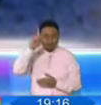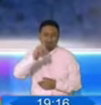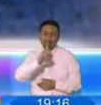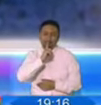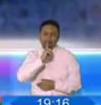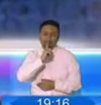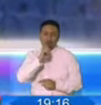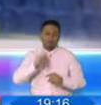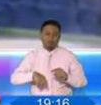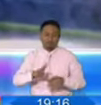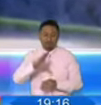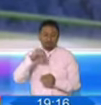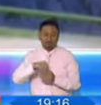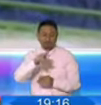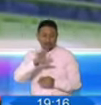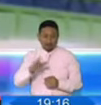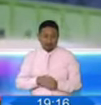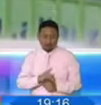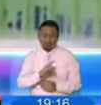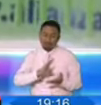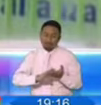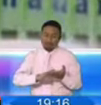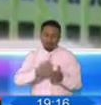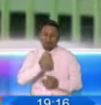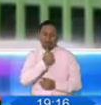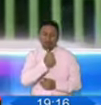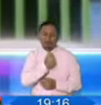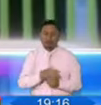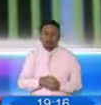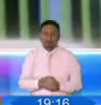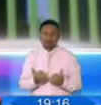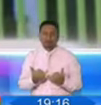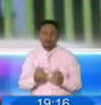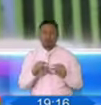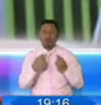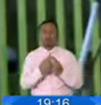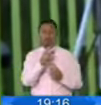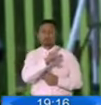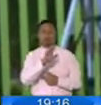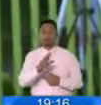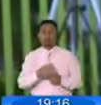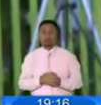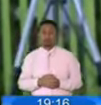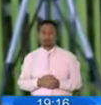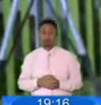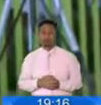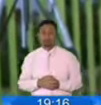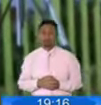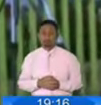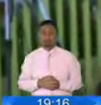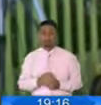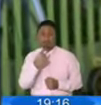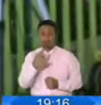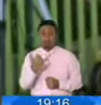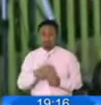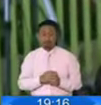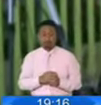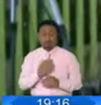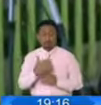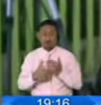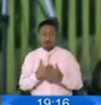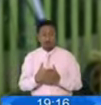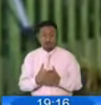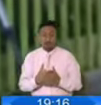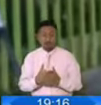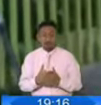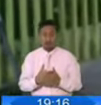lo que está pasando con todo esto que está viviendo el movimiento Alianza País. Ha dicho que después de las declaraciones